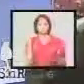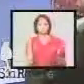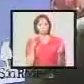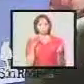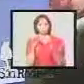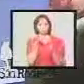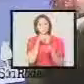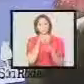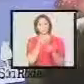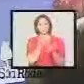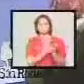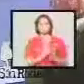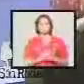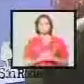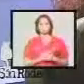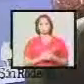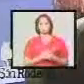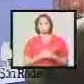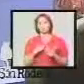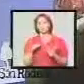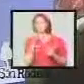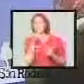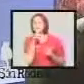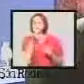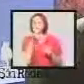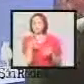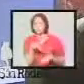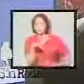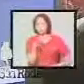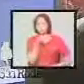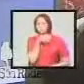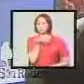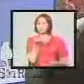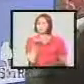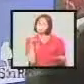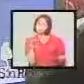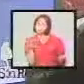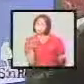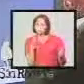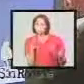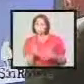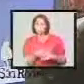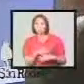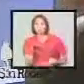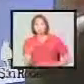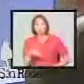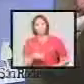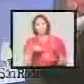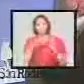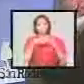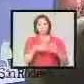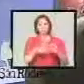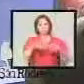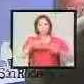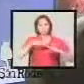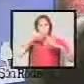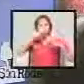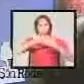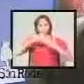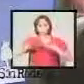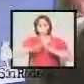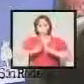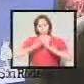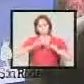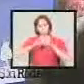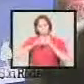¿Quiénes, digamos, quiénes son las personas que serían las personas idóneas para llegar a solicitar un crédito